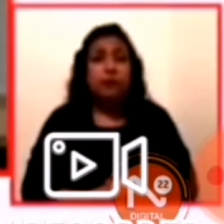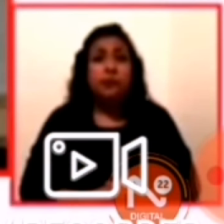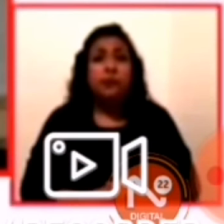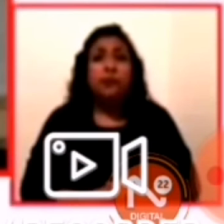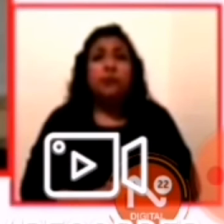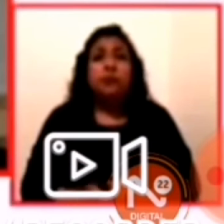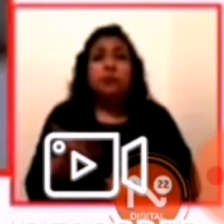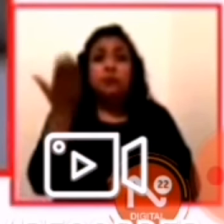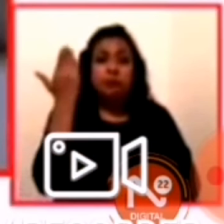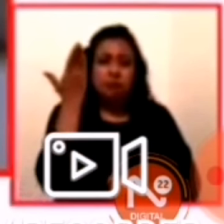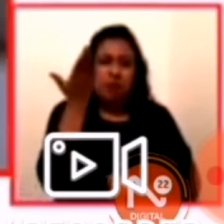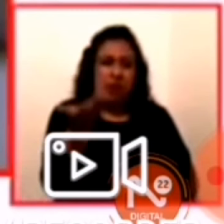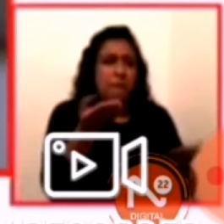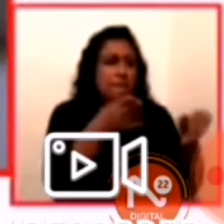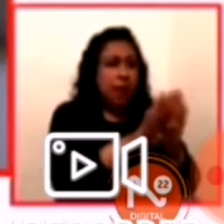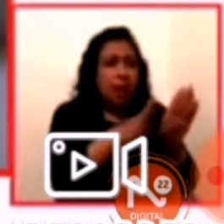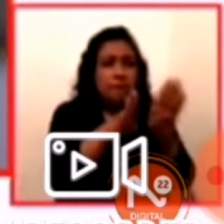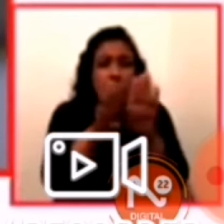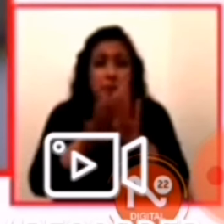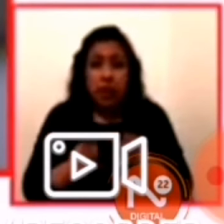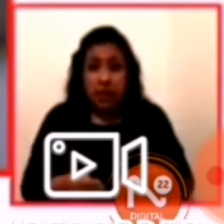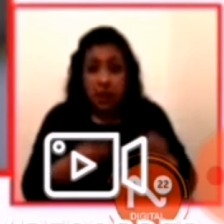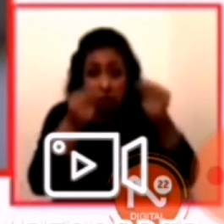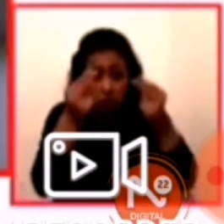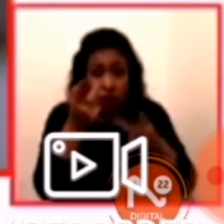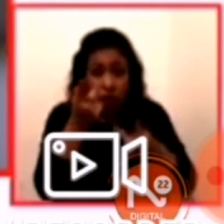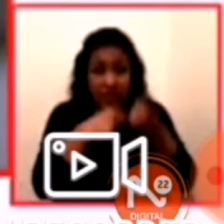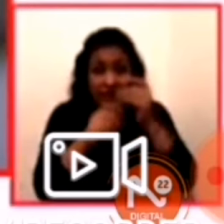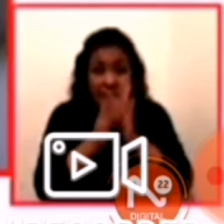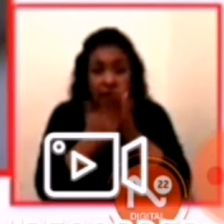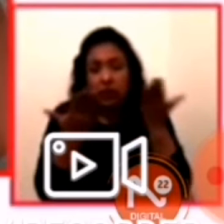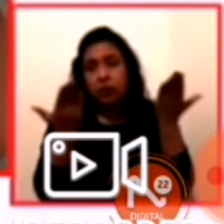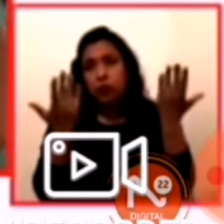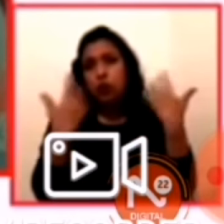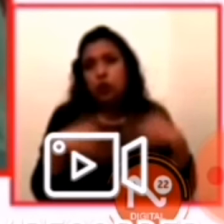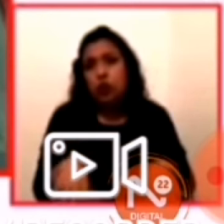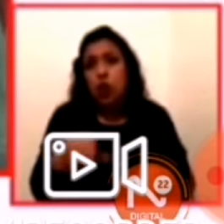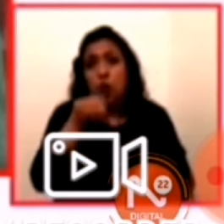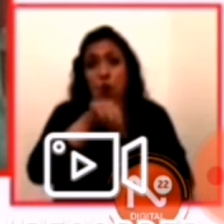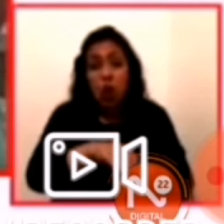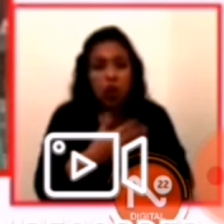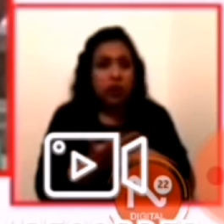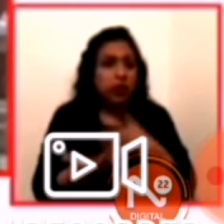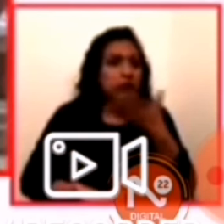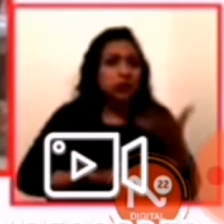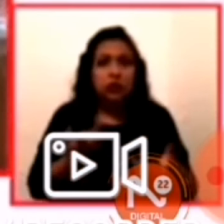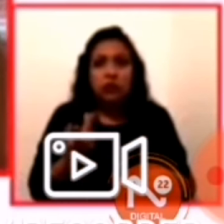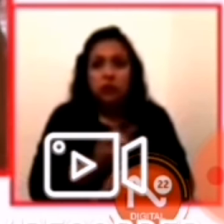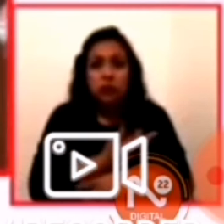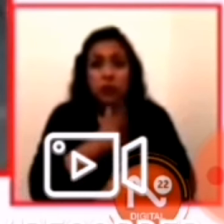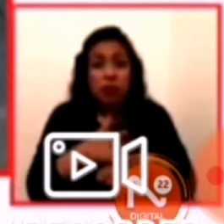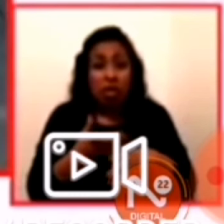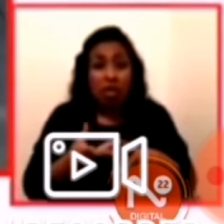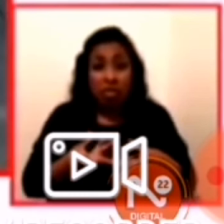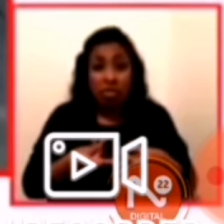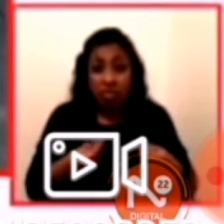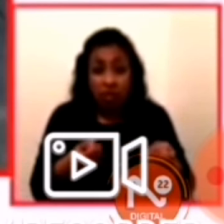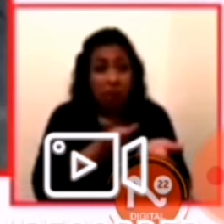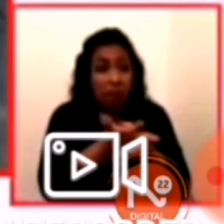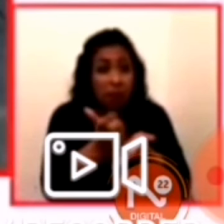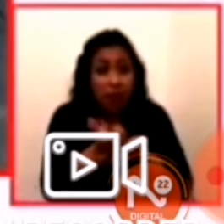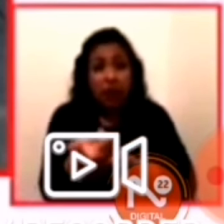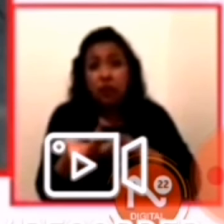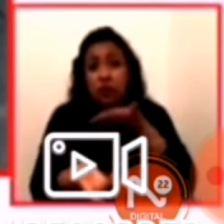Desde que se pidió cerrar los negocios, las librerías entraron en una etapa que hoy los tiene en la incertidumbre, ya que los gastos por el pago de servicios